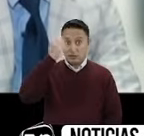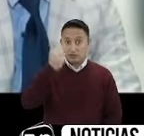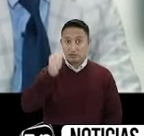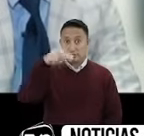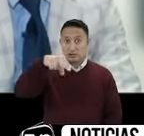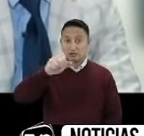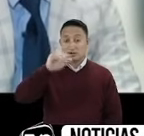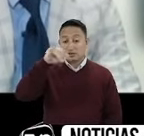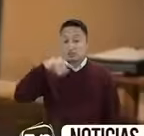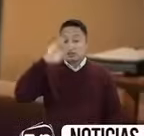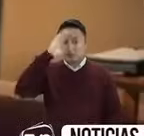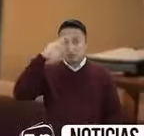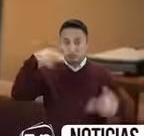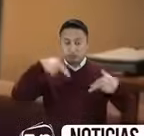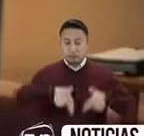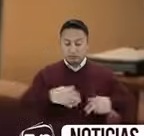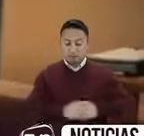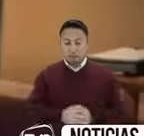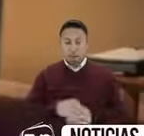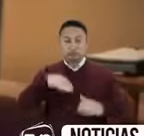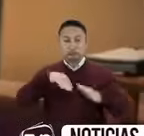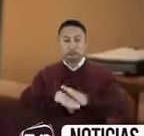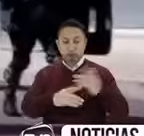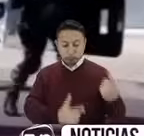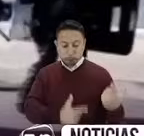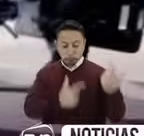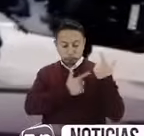penitenciarios, pues tuvo que ingresar las Fuerzas Armadas para poder